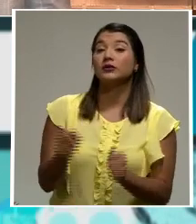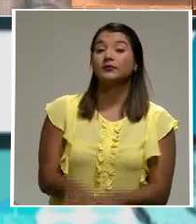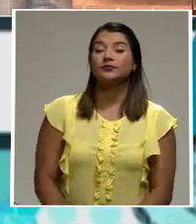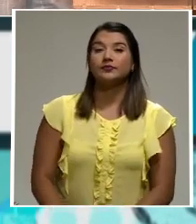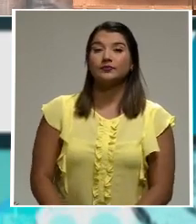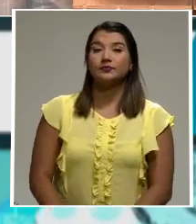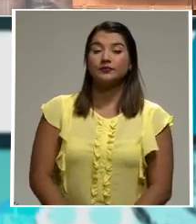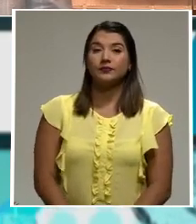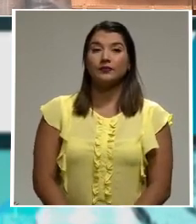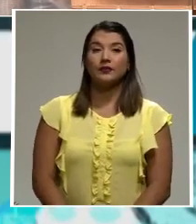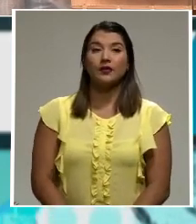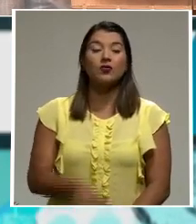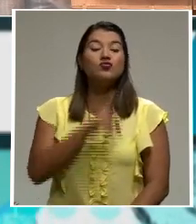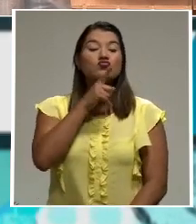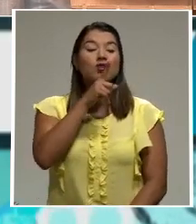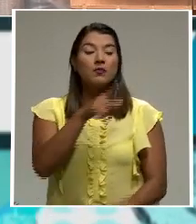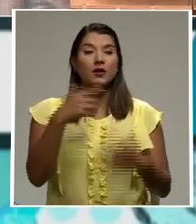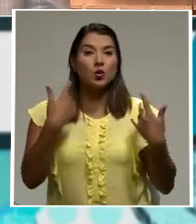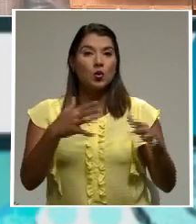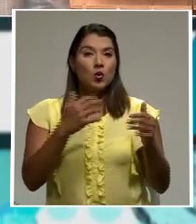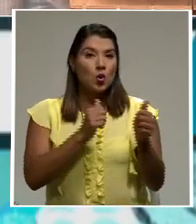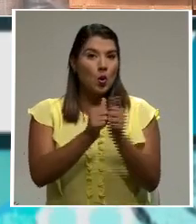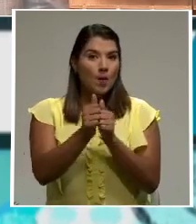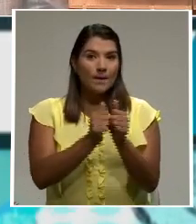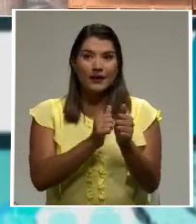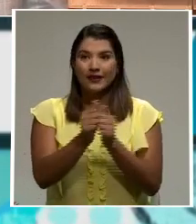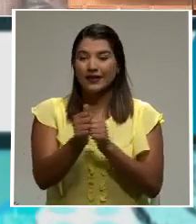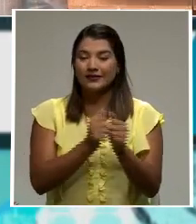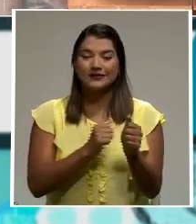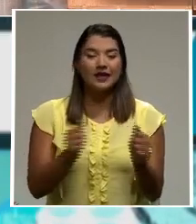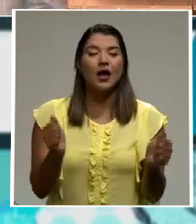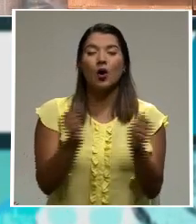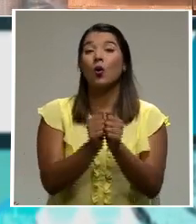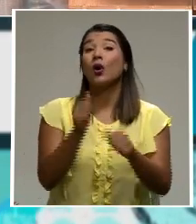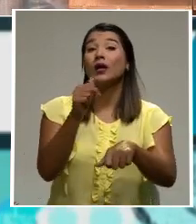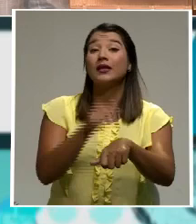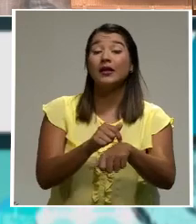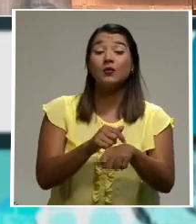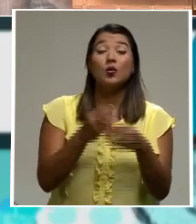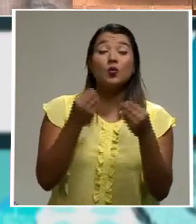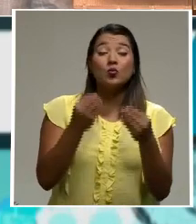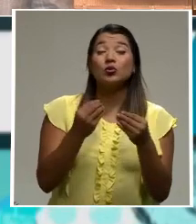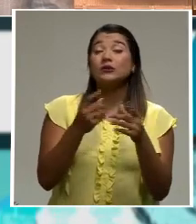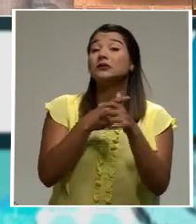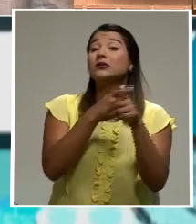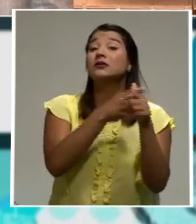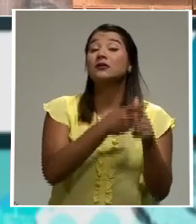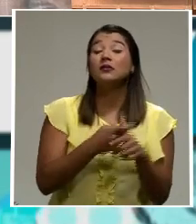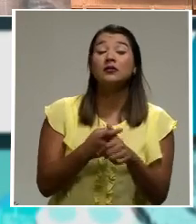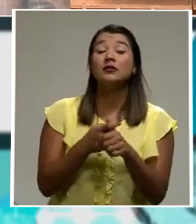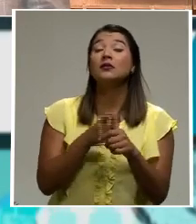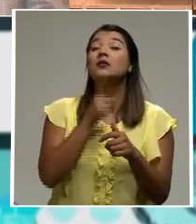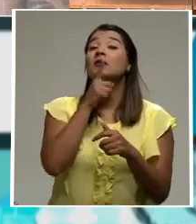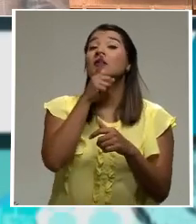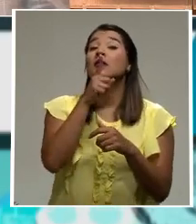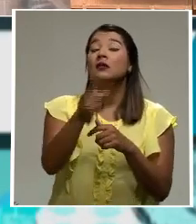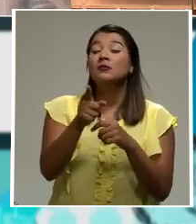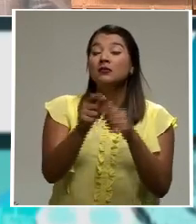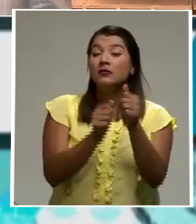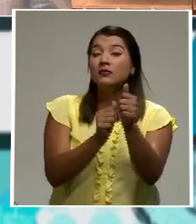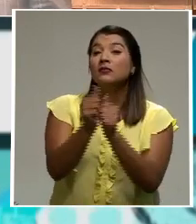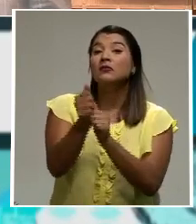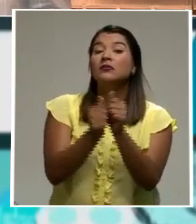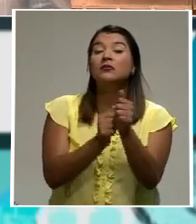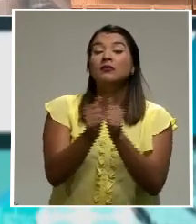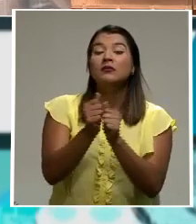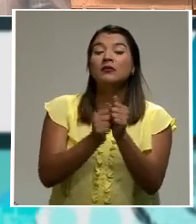Una verdadera carrera contra el tiempo, David. Se está corriendo ahí en el Congreso un pulso político